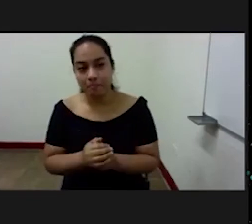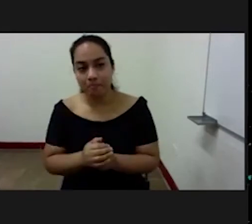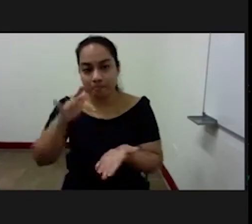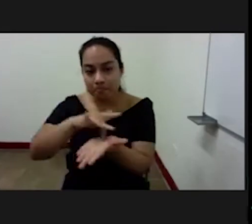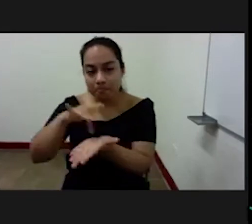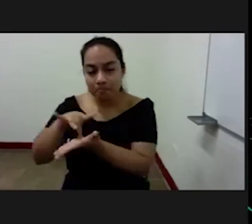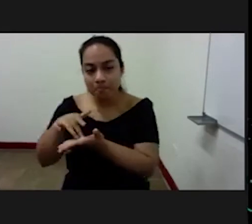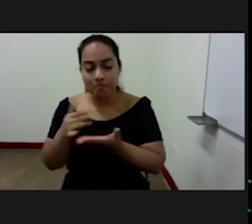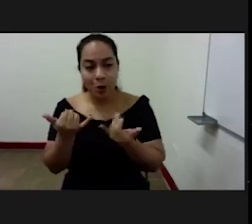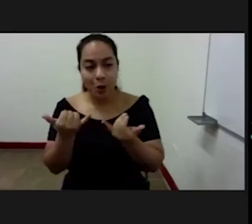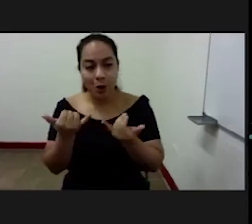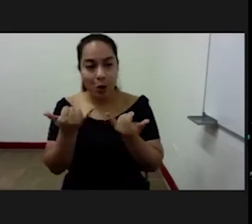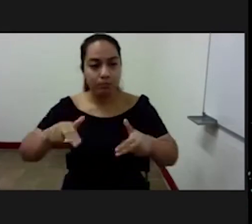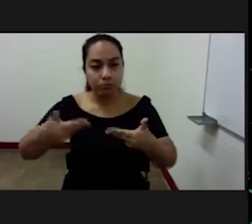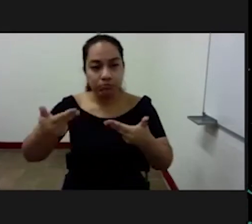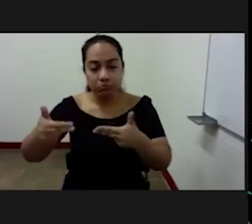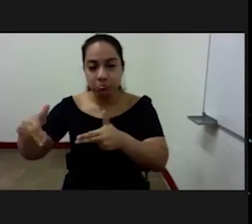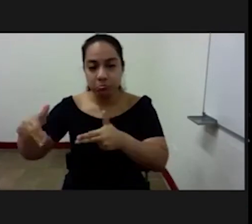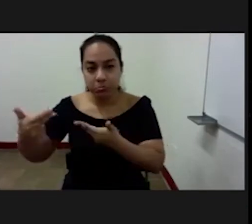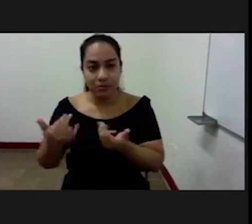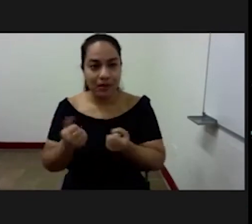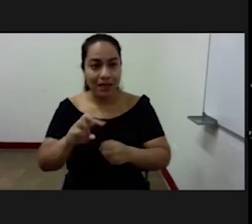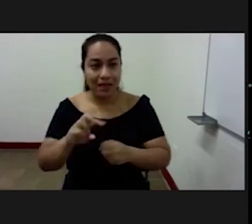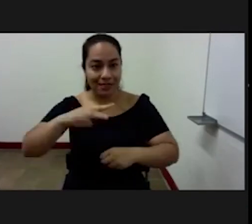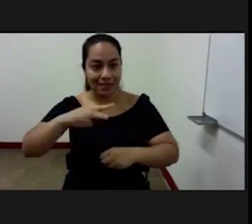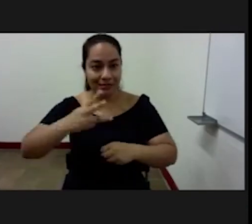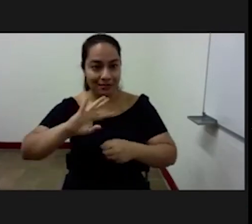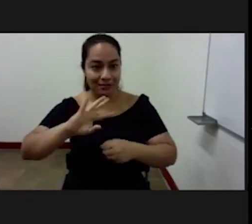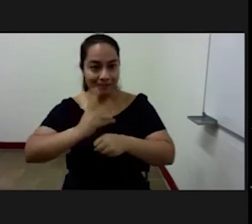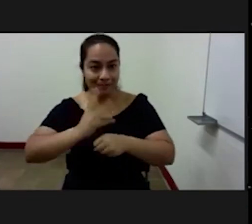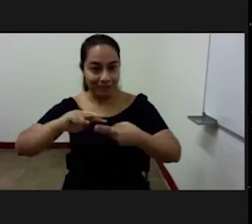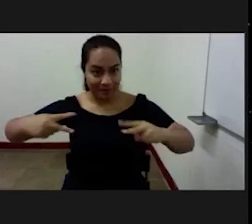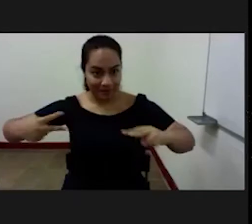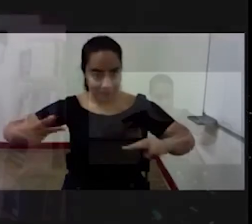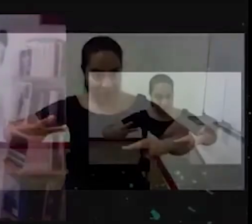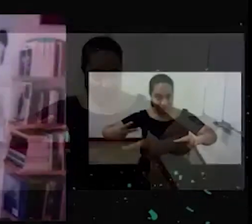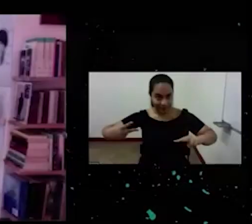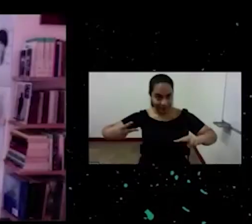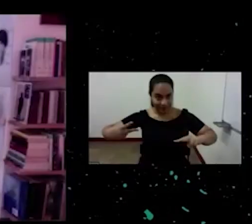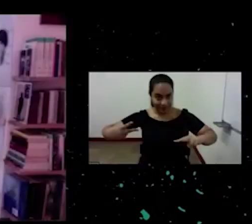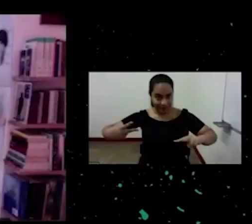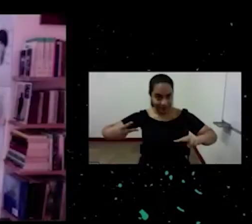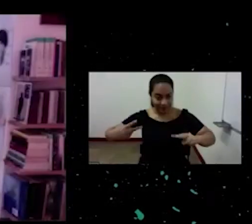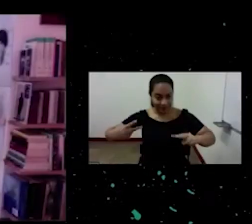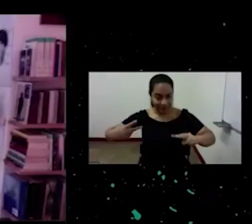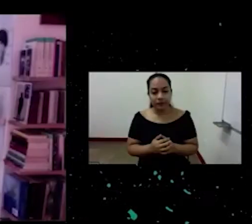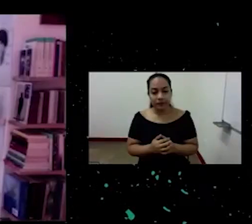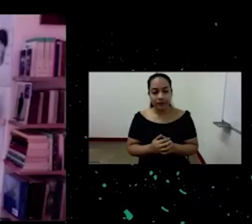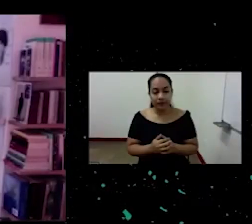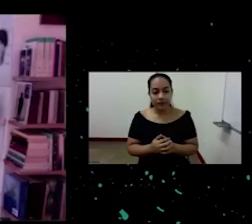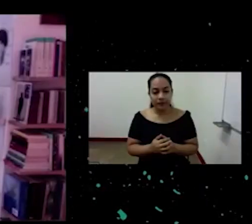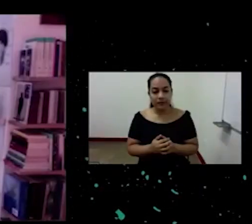a la tercera versión del seminario de Arte y Alteridad.